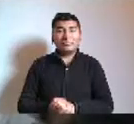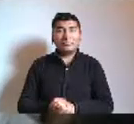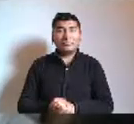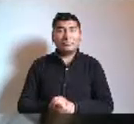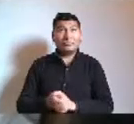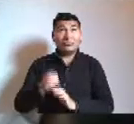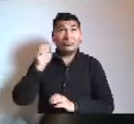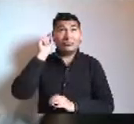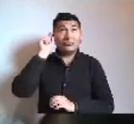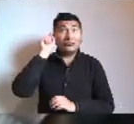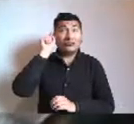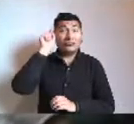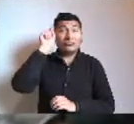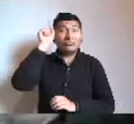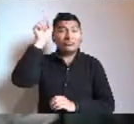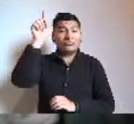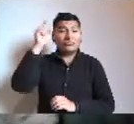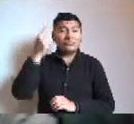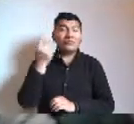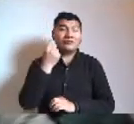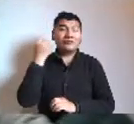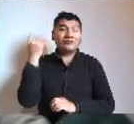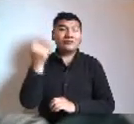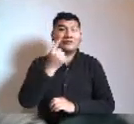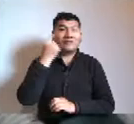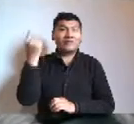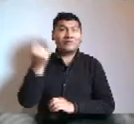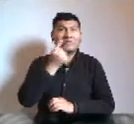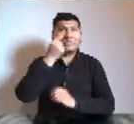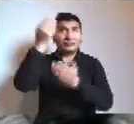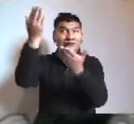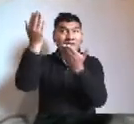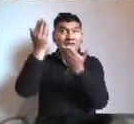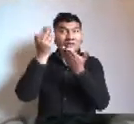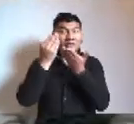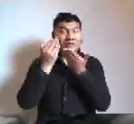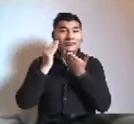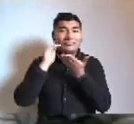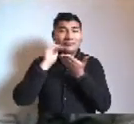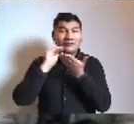Tú que siempre nos perdonas,